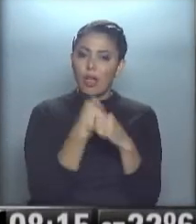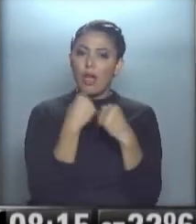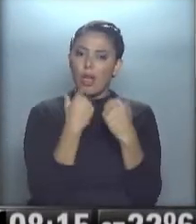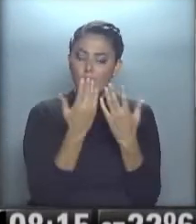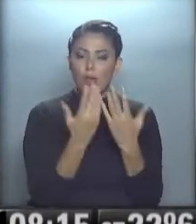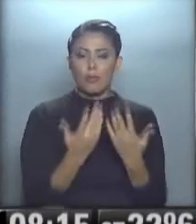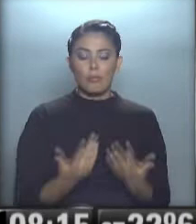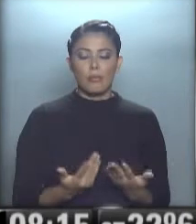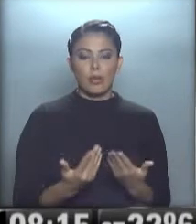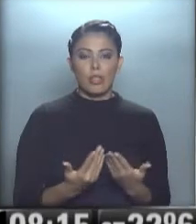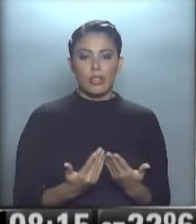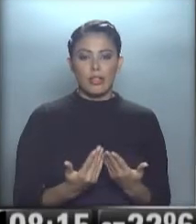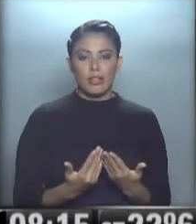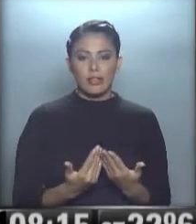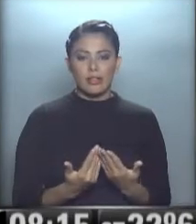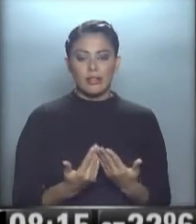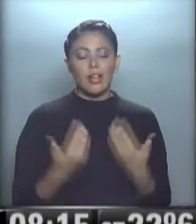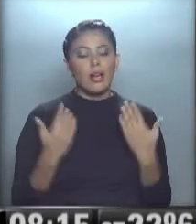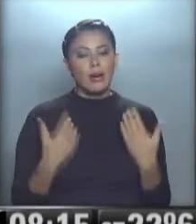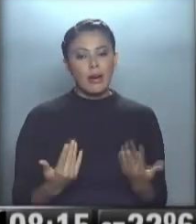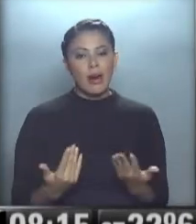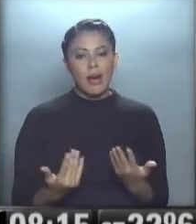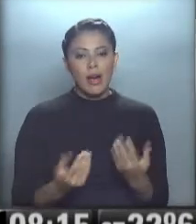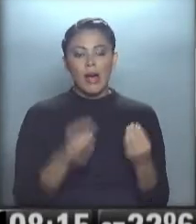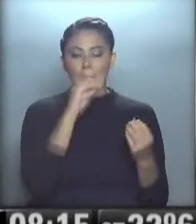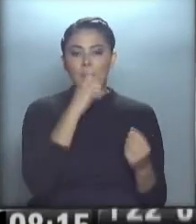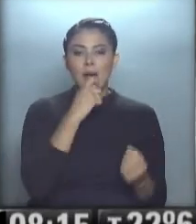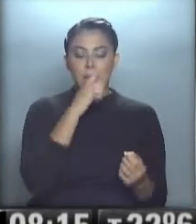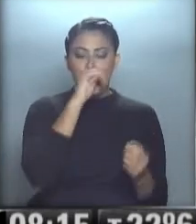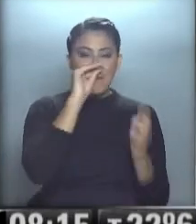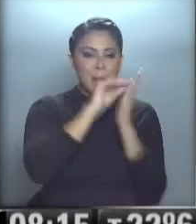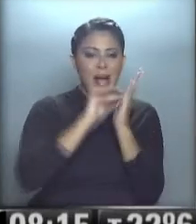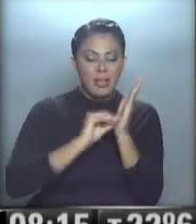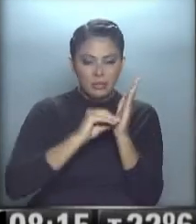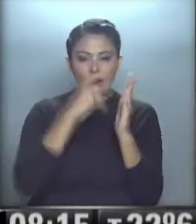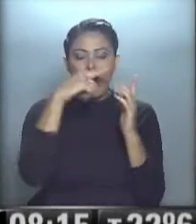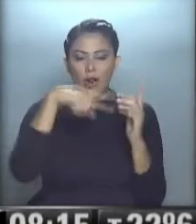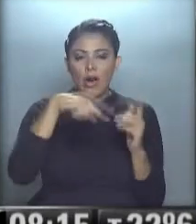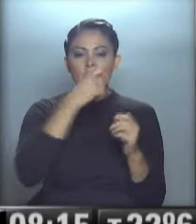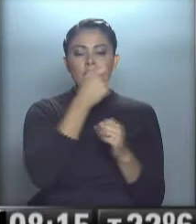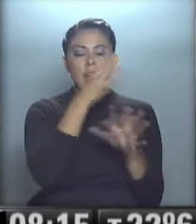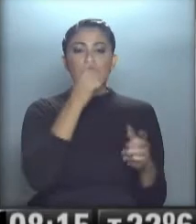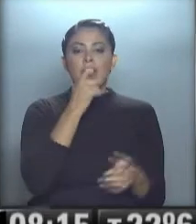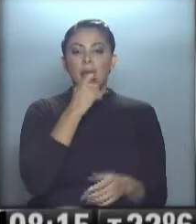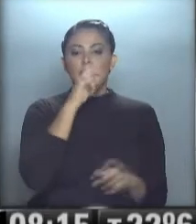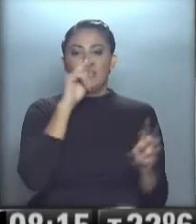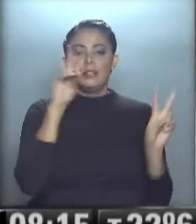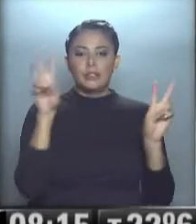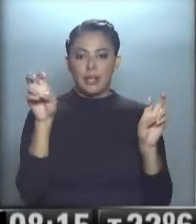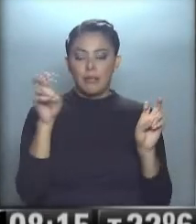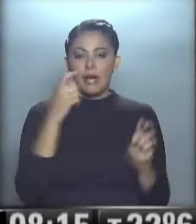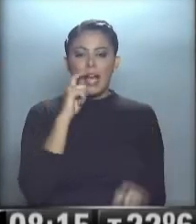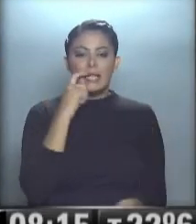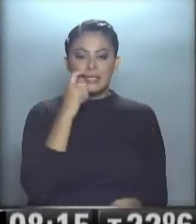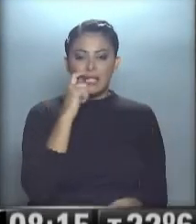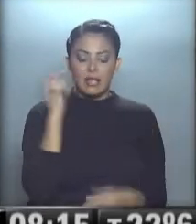articulación de los precios de insumos difundidos y han trabajado con el tema principalmente de acero